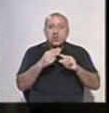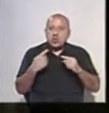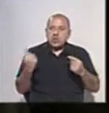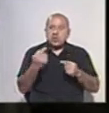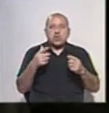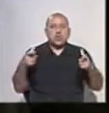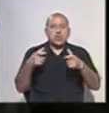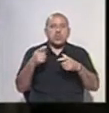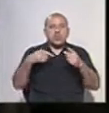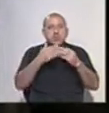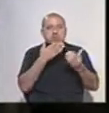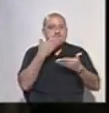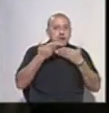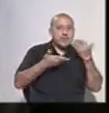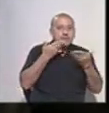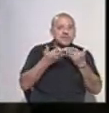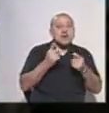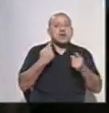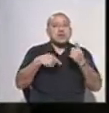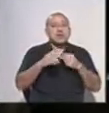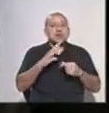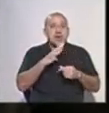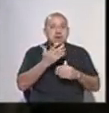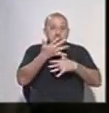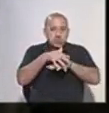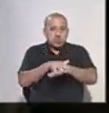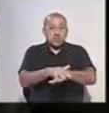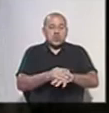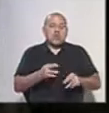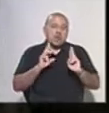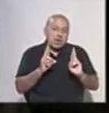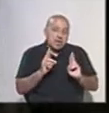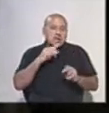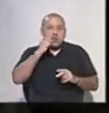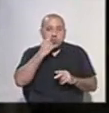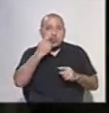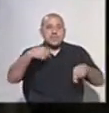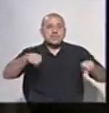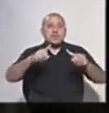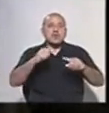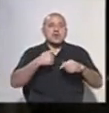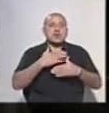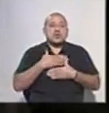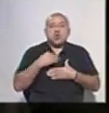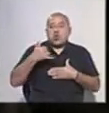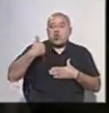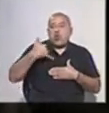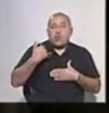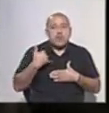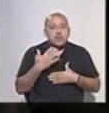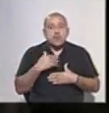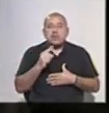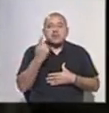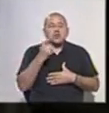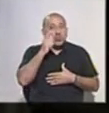y eso estuvo buenísimo. Y bueno, se formó una mistura ahí que está buena. Esperemos que guste mucho. Yo soy un joven que recién llega al carnaval, que son los primeros años, soy un